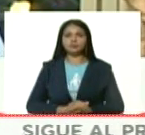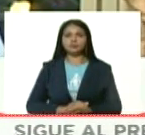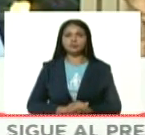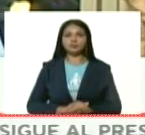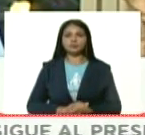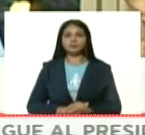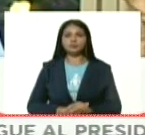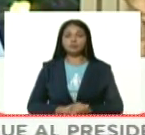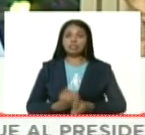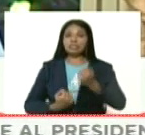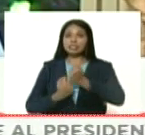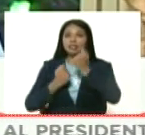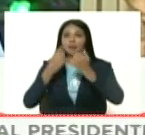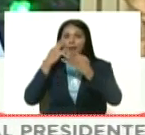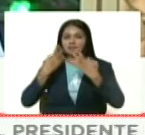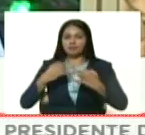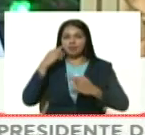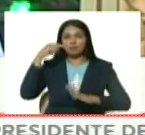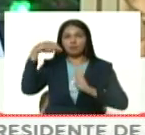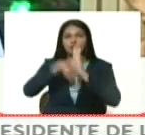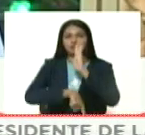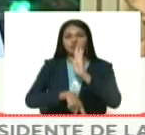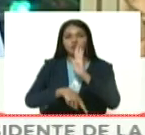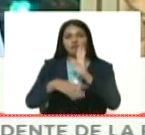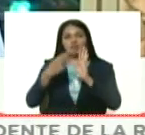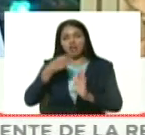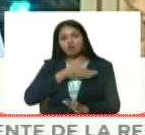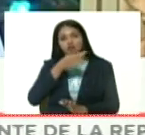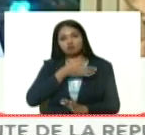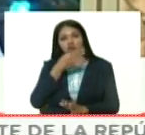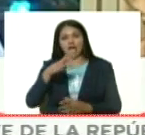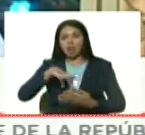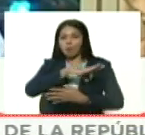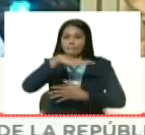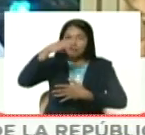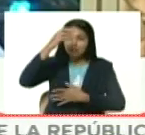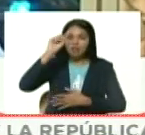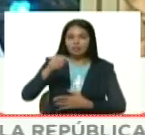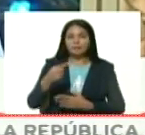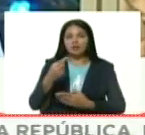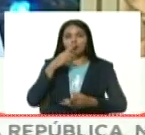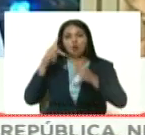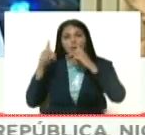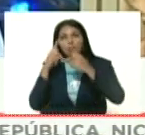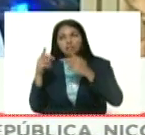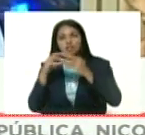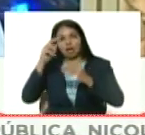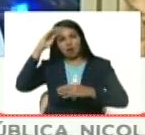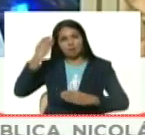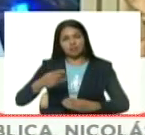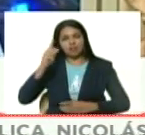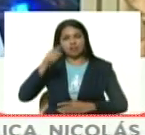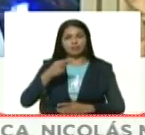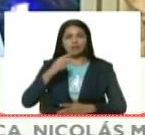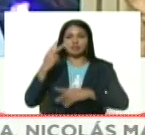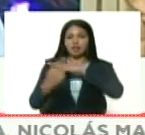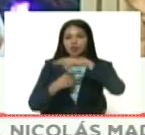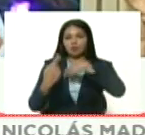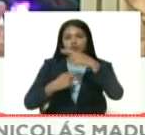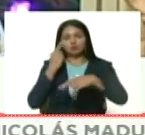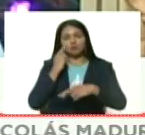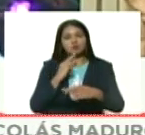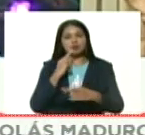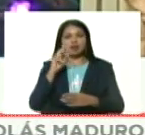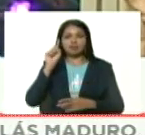de las bases profundas en lo social, en lo espiritual, en lo político, en lo militar, de la revolución